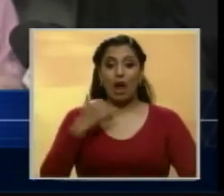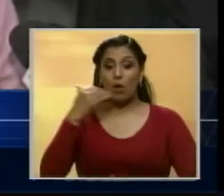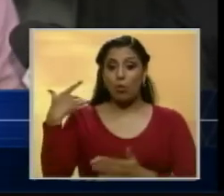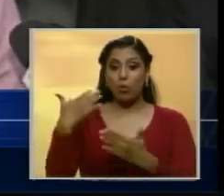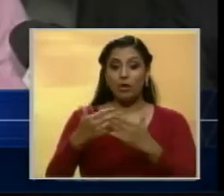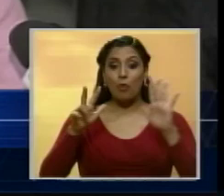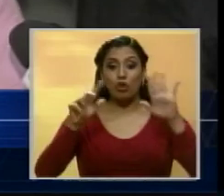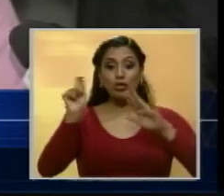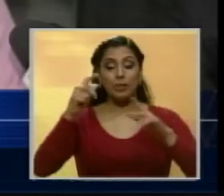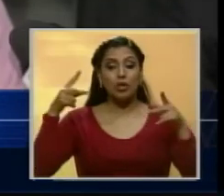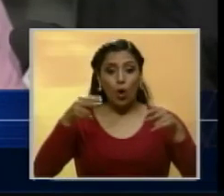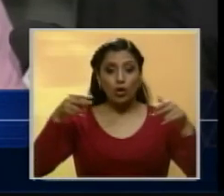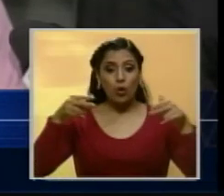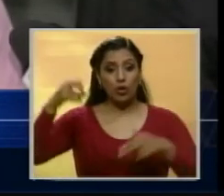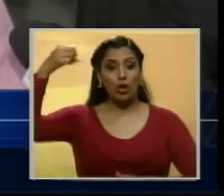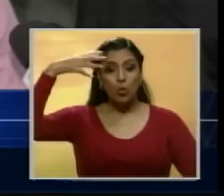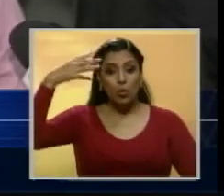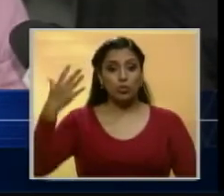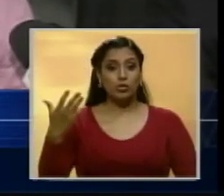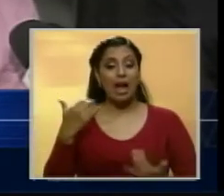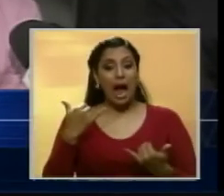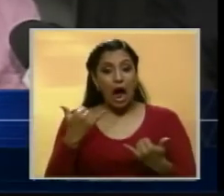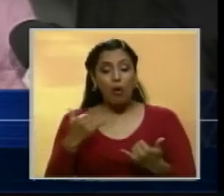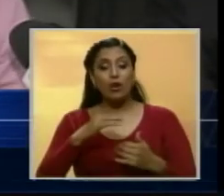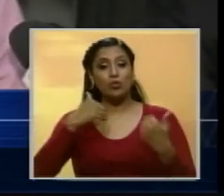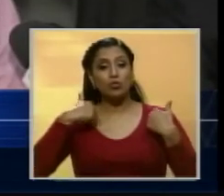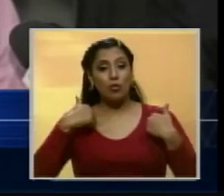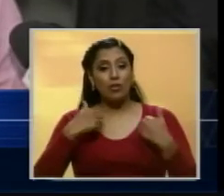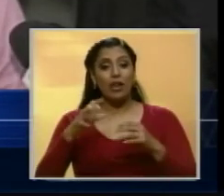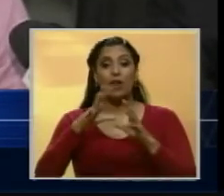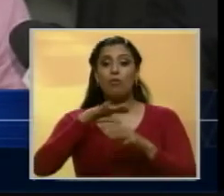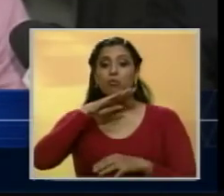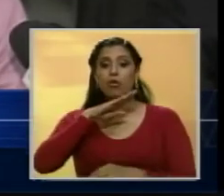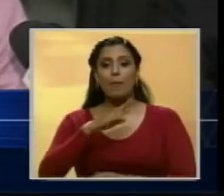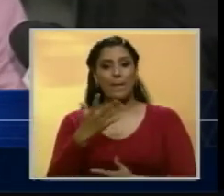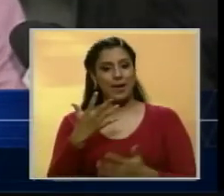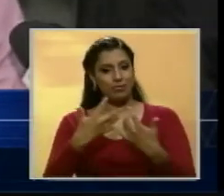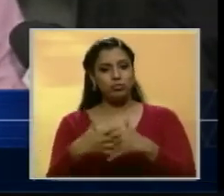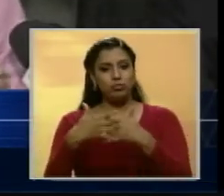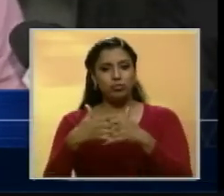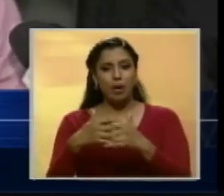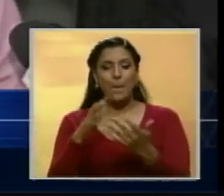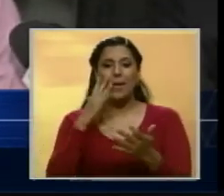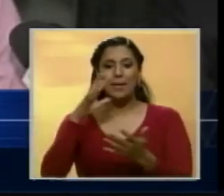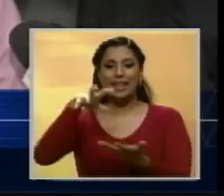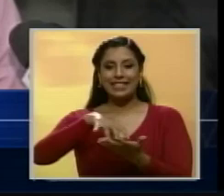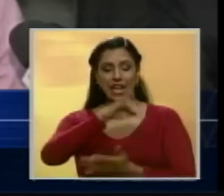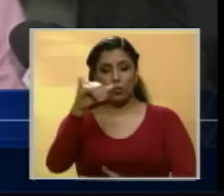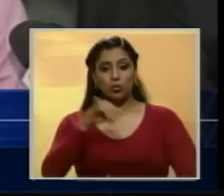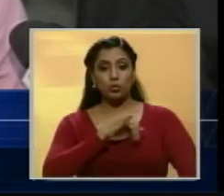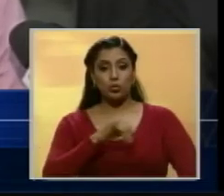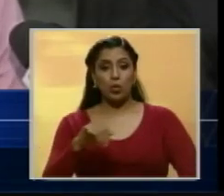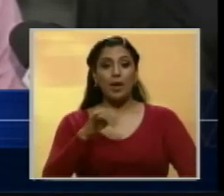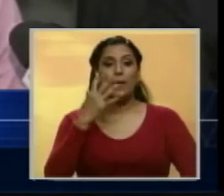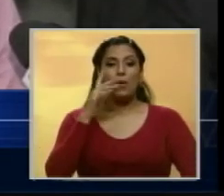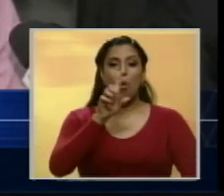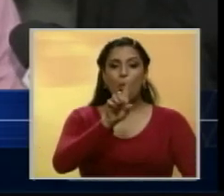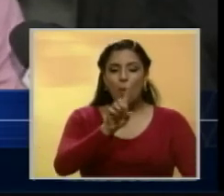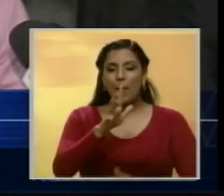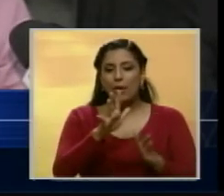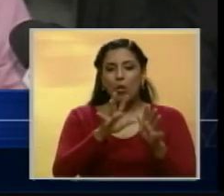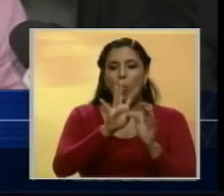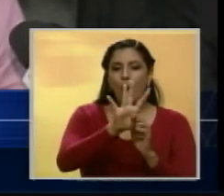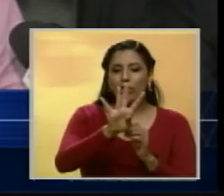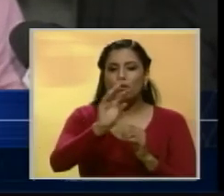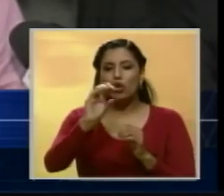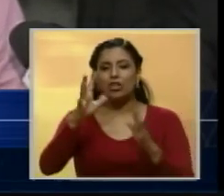meses de apagones o de racionamiento eléctrico, se ha afectado la capacidad productiva en el estado Zulia de unos